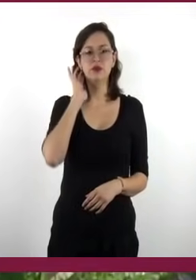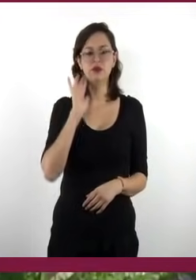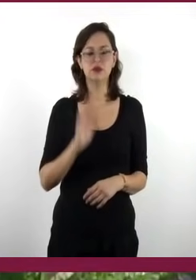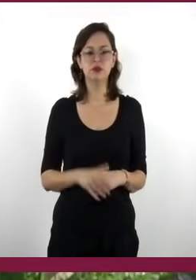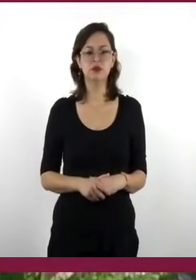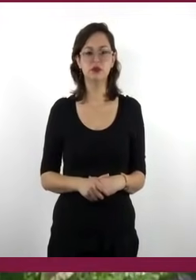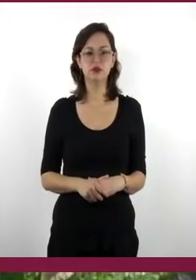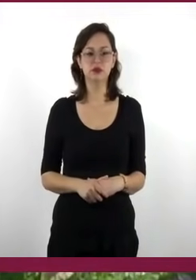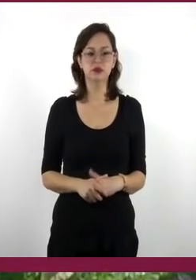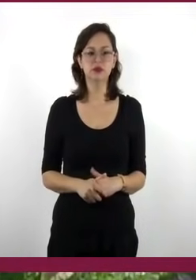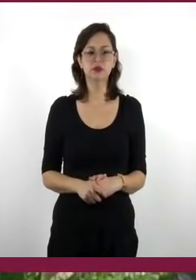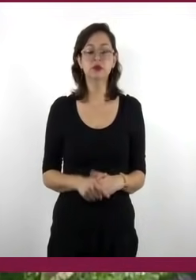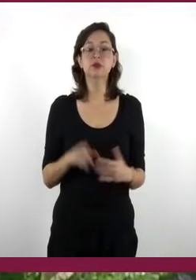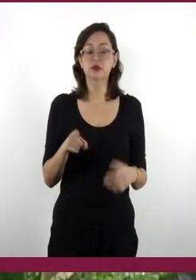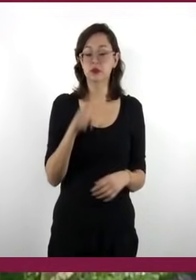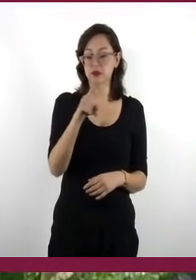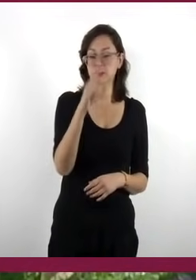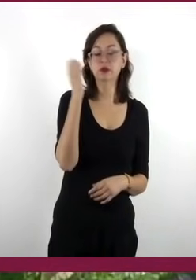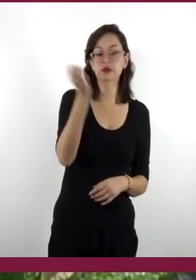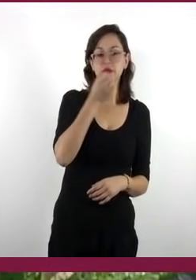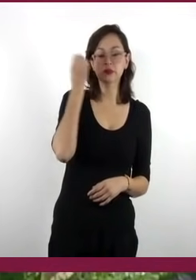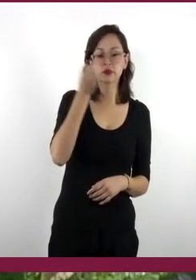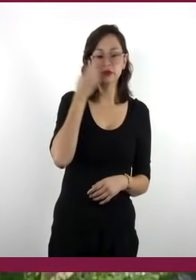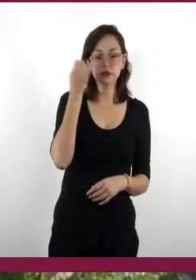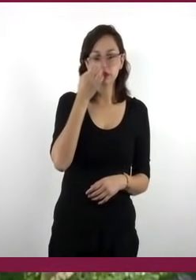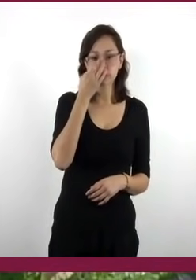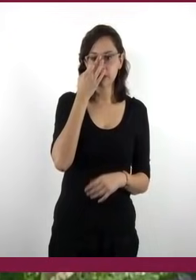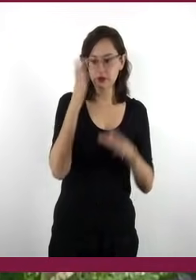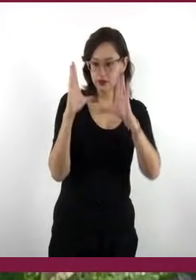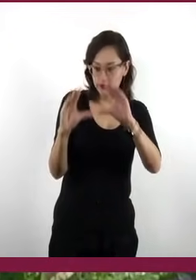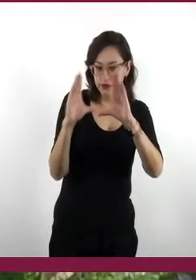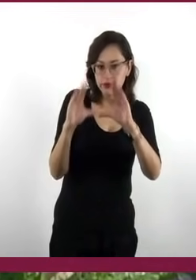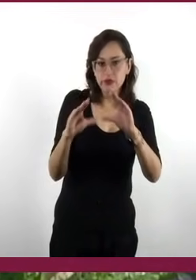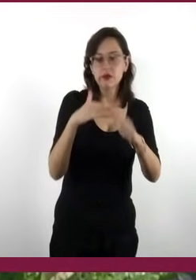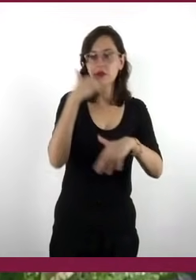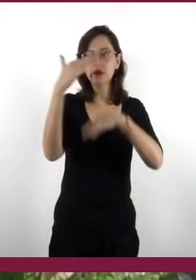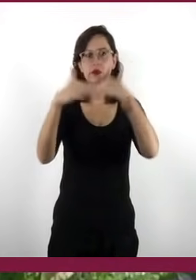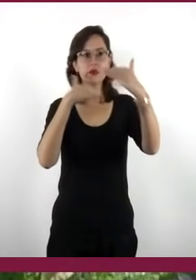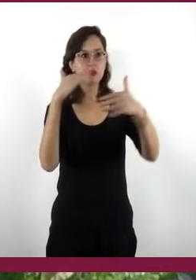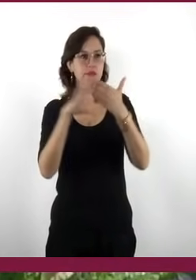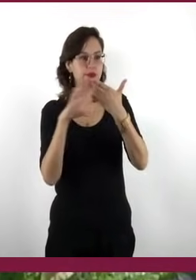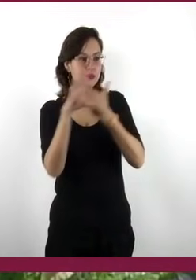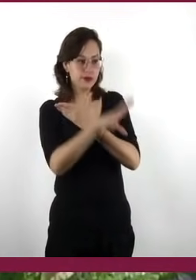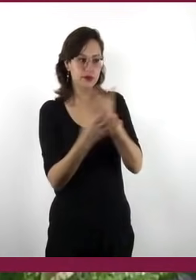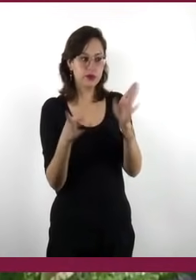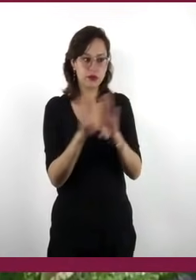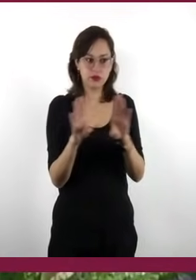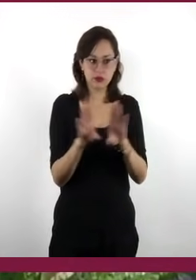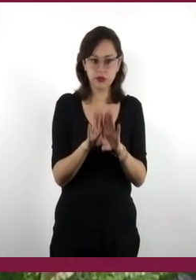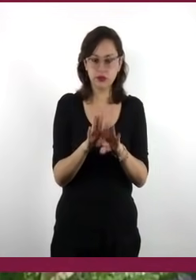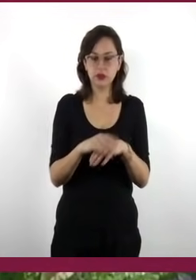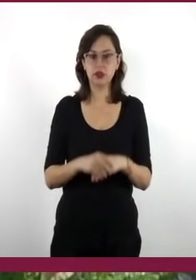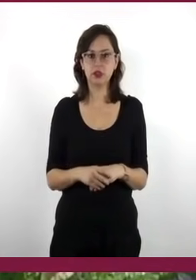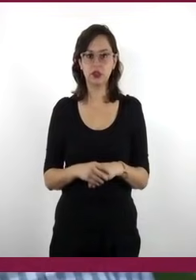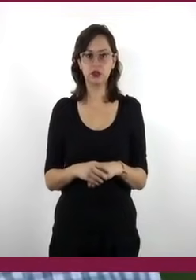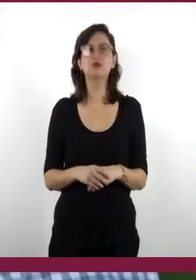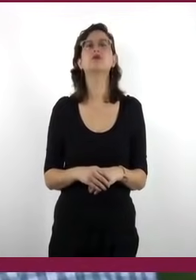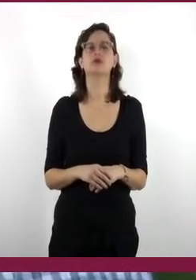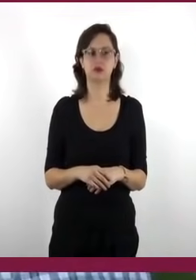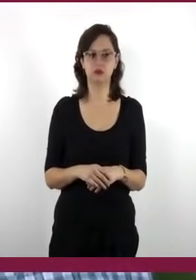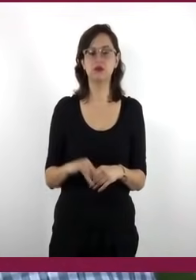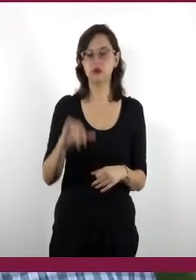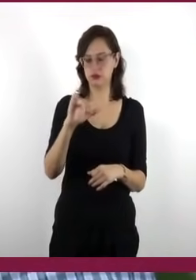En la escuela te están enseñando cómo combatir la contaminación, lo que está pasando con el planeta. escuela nos han